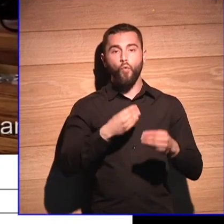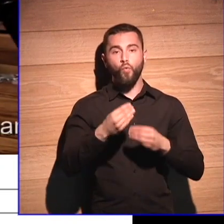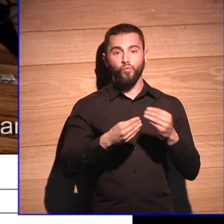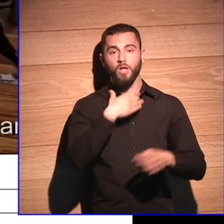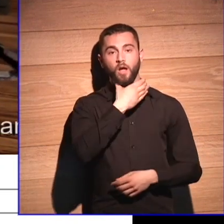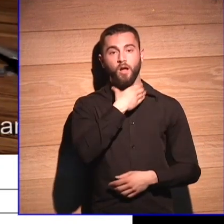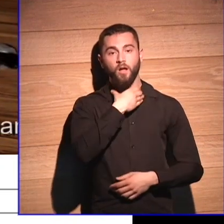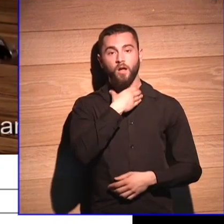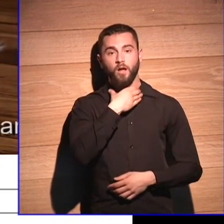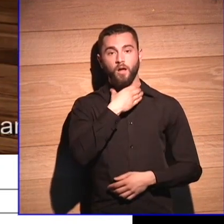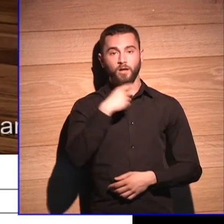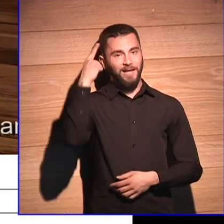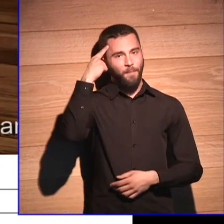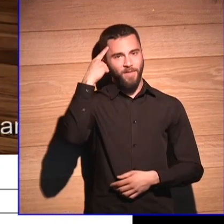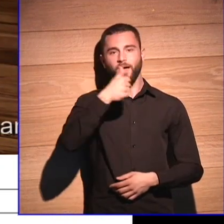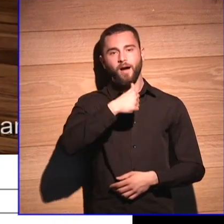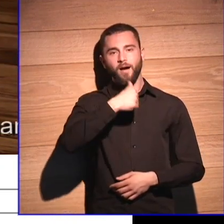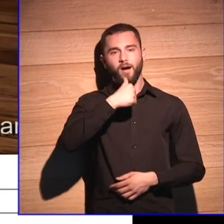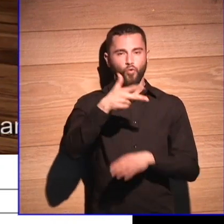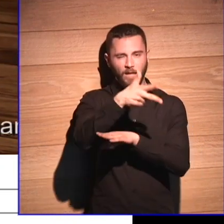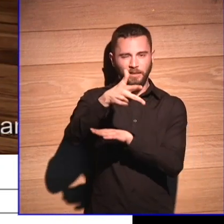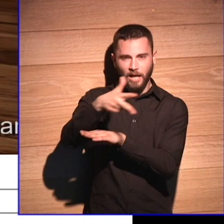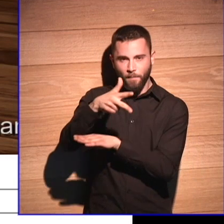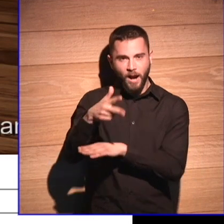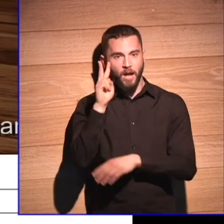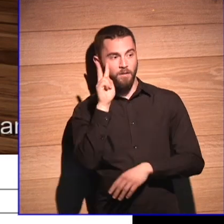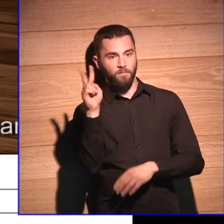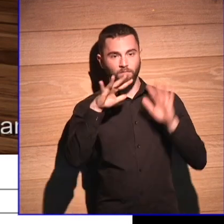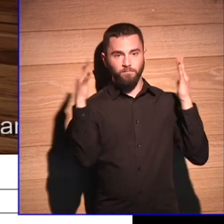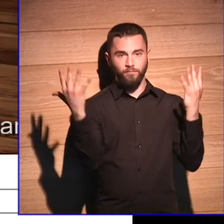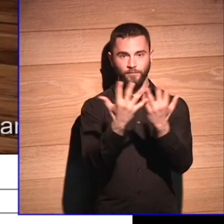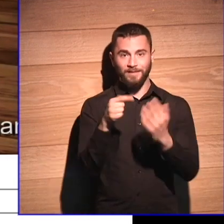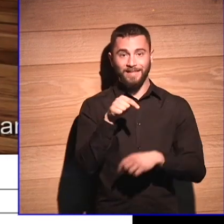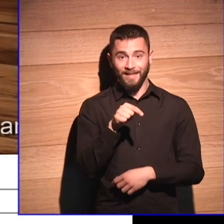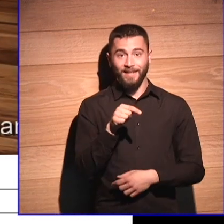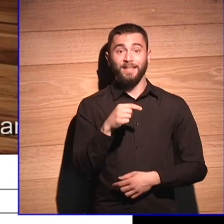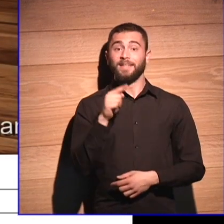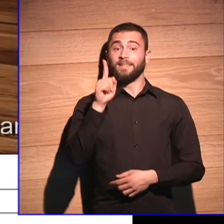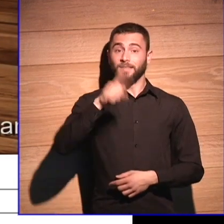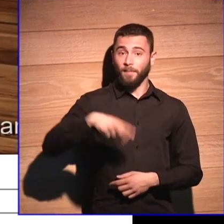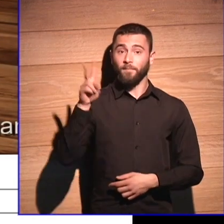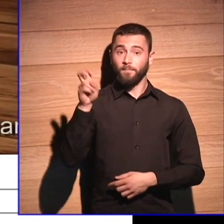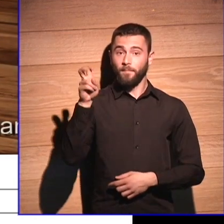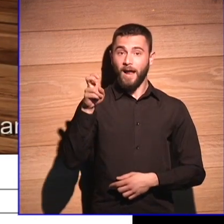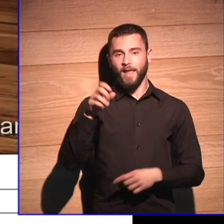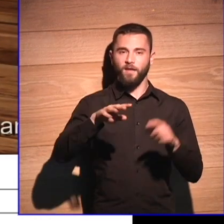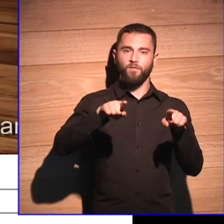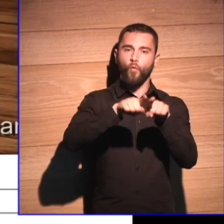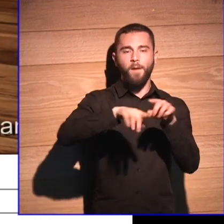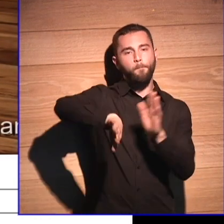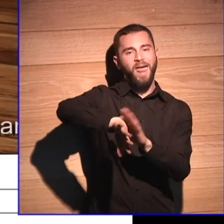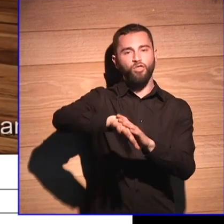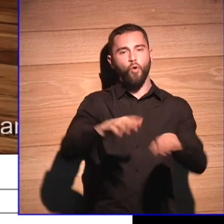cuello le aguanta la cabeza, que tiene unas cámaras con las que ve estéreo, pero también le sirve como brazo, digamos,